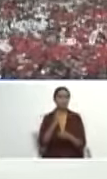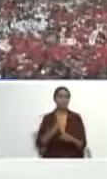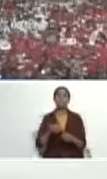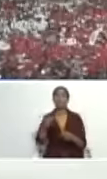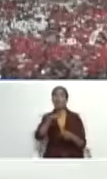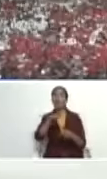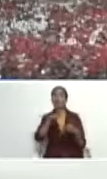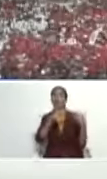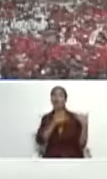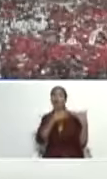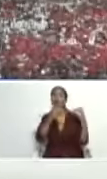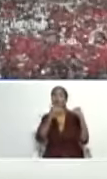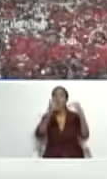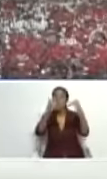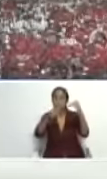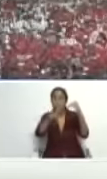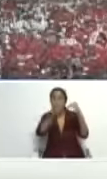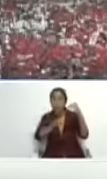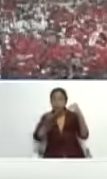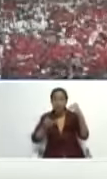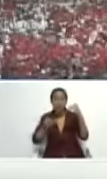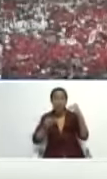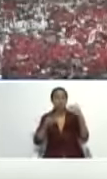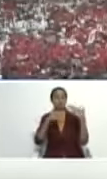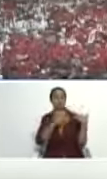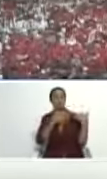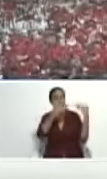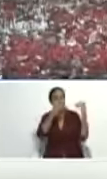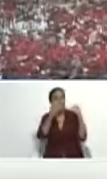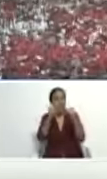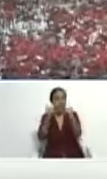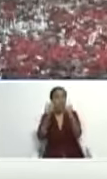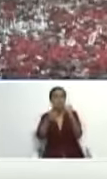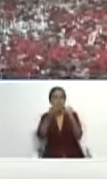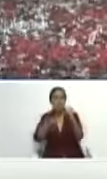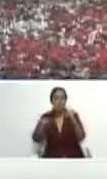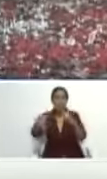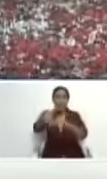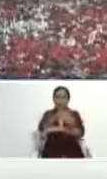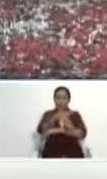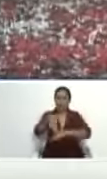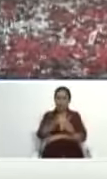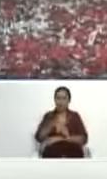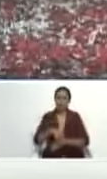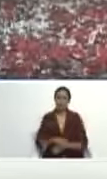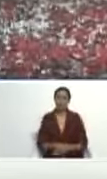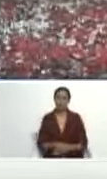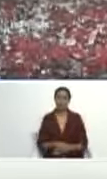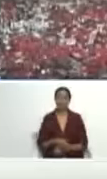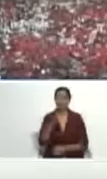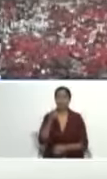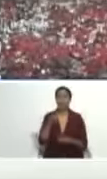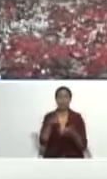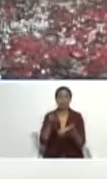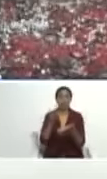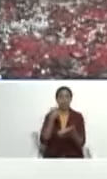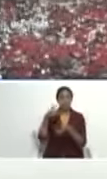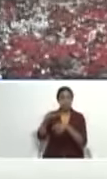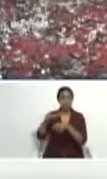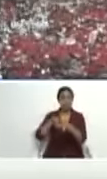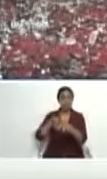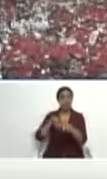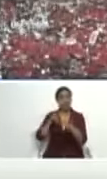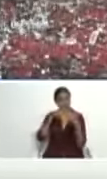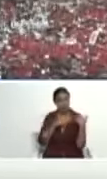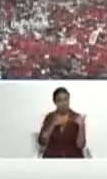está! ¡Viva! ¡La esperanza está! ¡Viva! En la calle. Ahí está la esperanza.